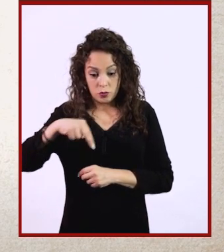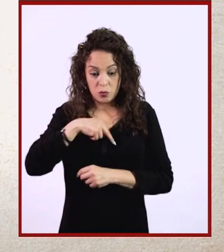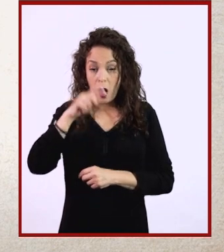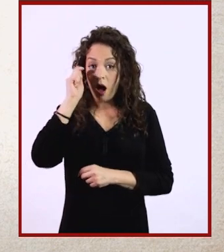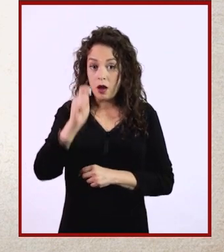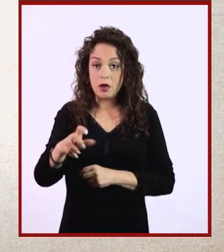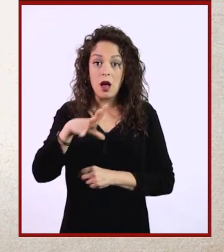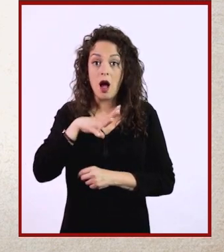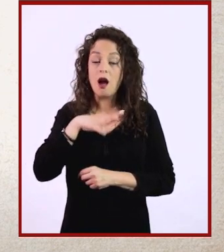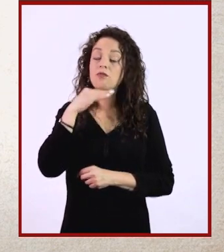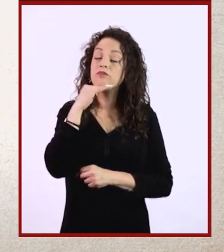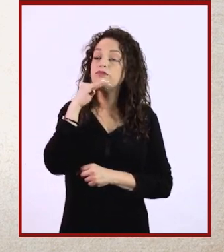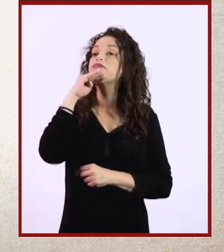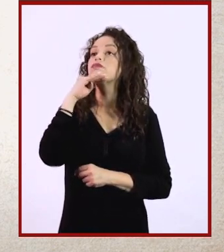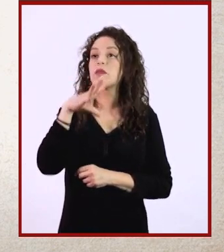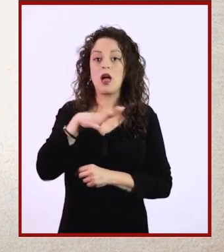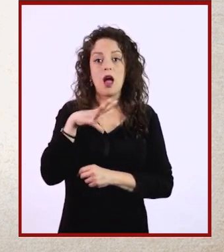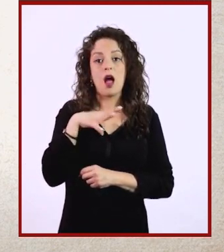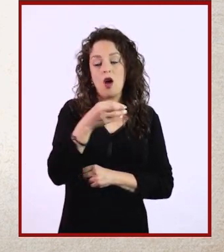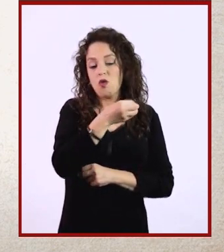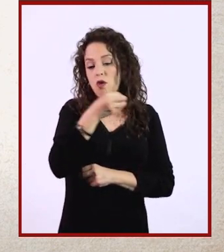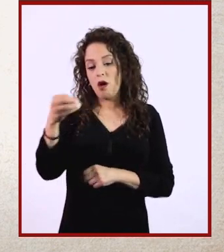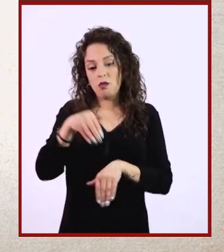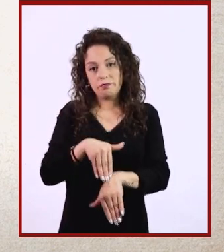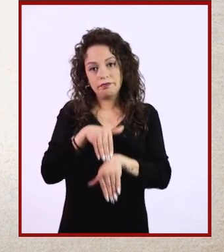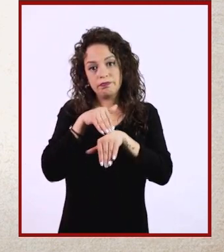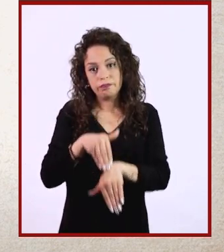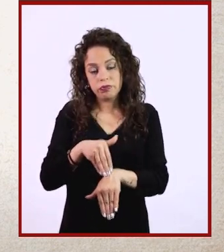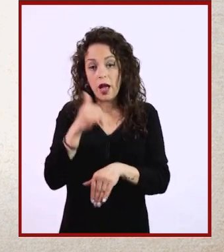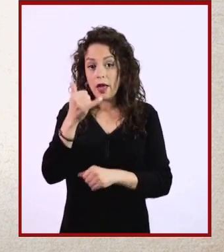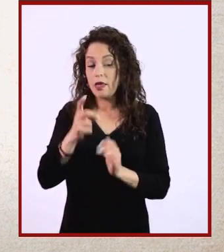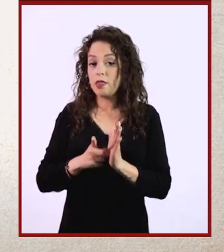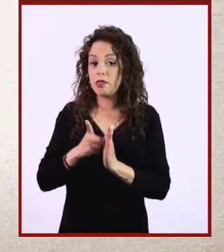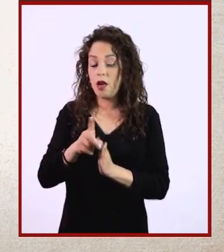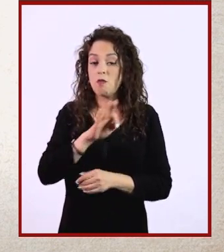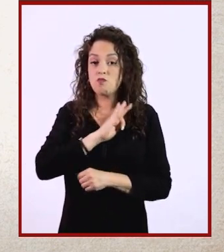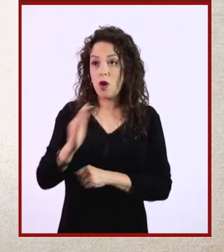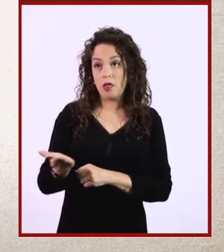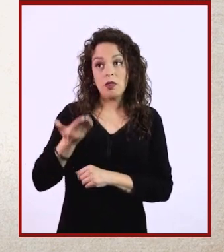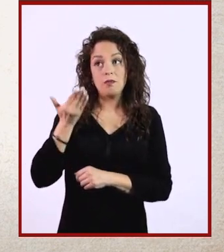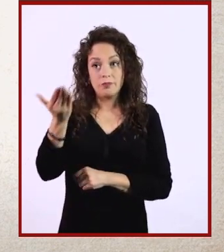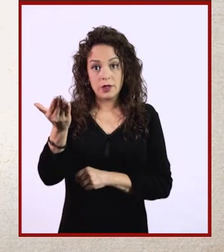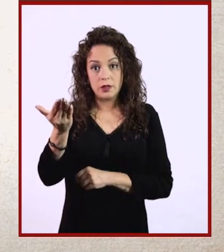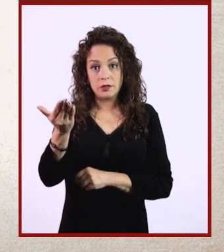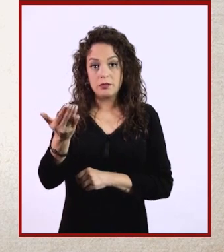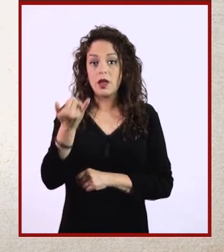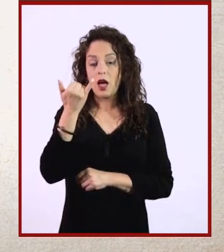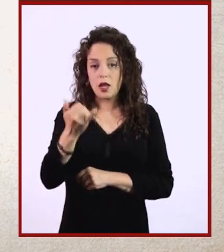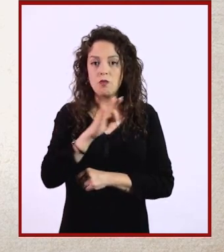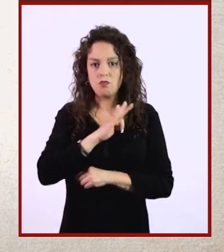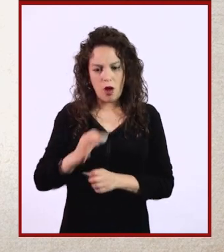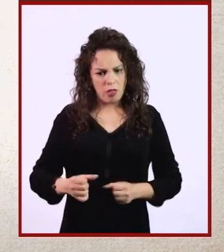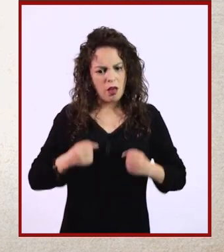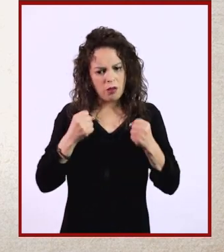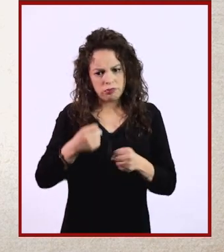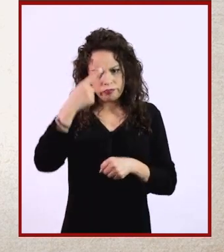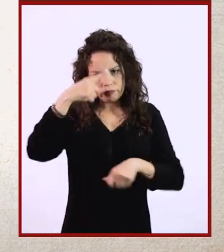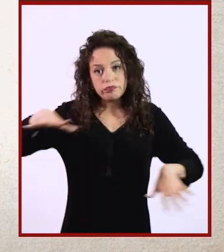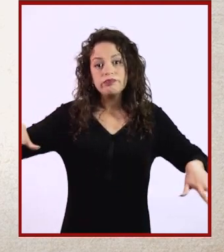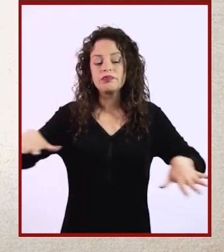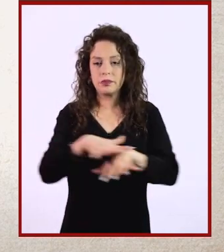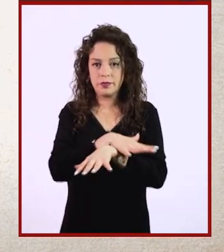dignidad, con obligaciones que cumplir y derechos que pueden exigirse, y con poder para conseguir cambios. Y el